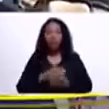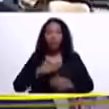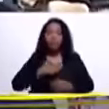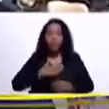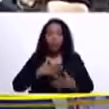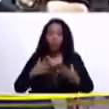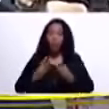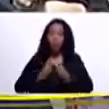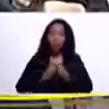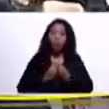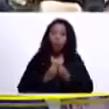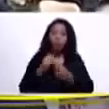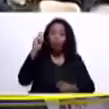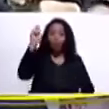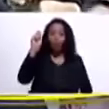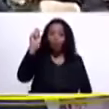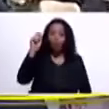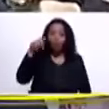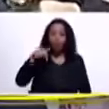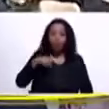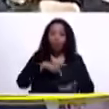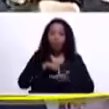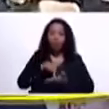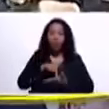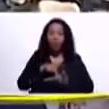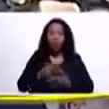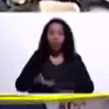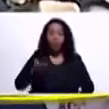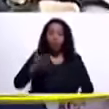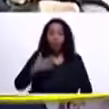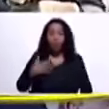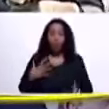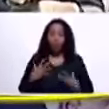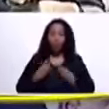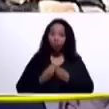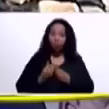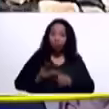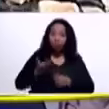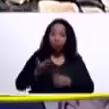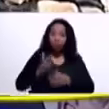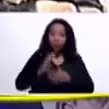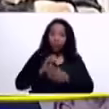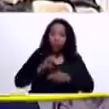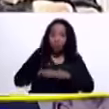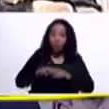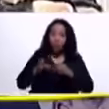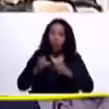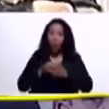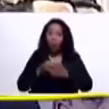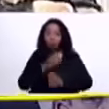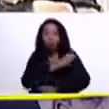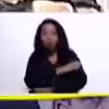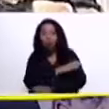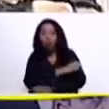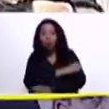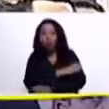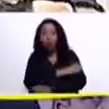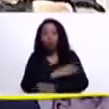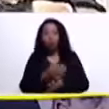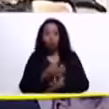colegas parlamentarios y en particular a mis compañeros de bancada de la oposición